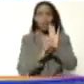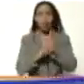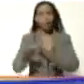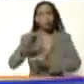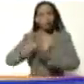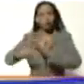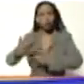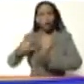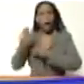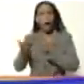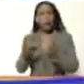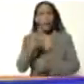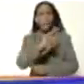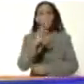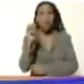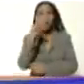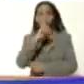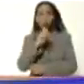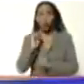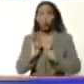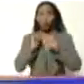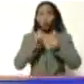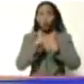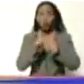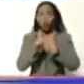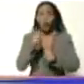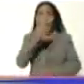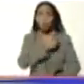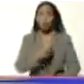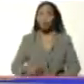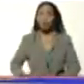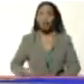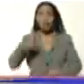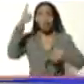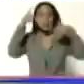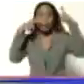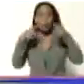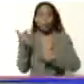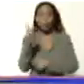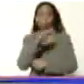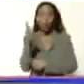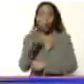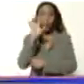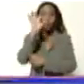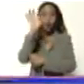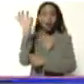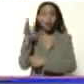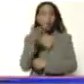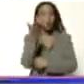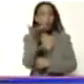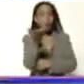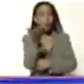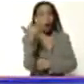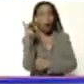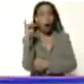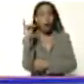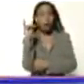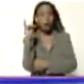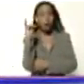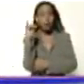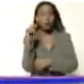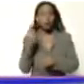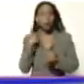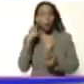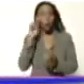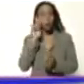hace 20 años inició el comandante Hugo Chávez entre ambos países y que usted acertadamente con visión